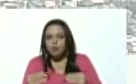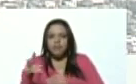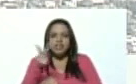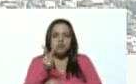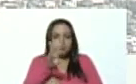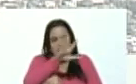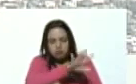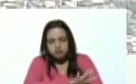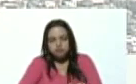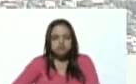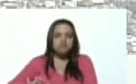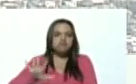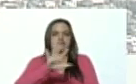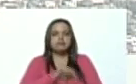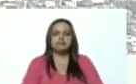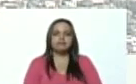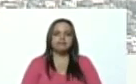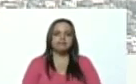Venezuela.